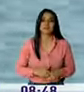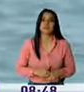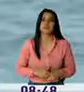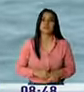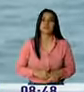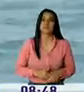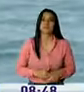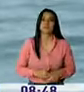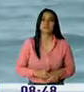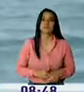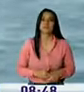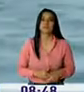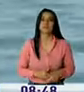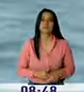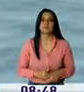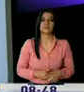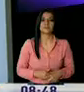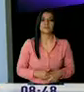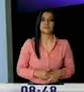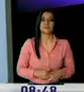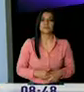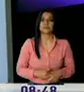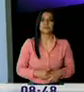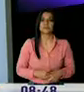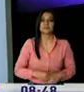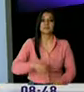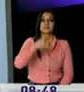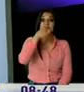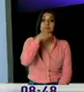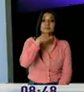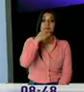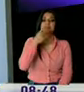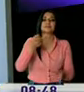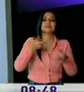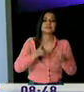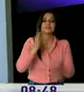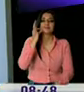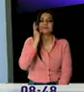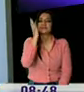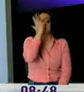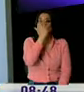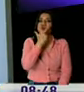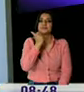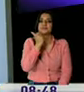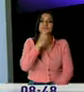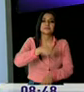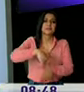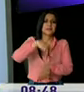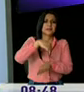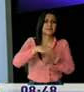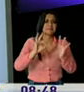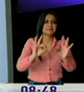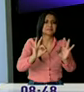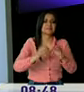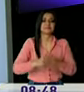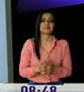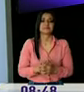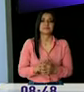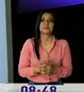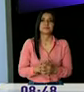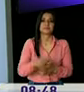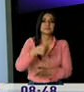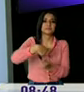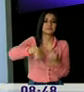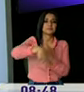informó Wendy Delgado. Manta también es maravilloso, ¿eh? Manabí en general tiene unas playas de aplausos. Vamos a volver con Andrea